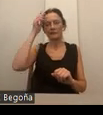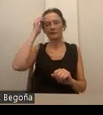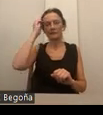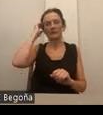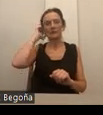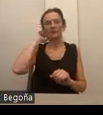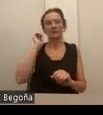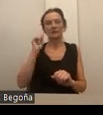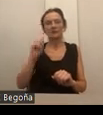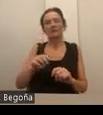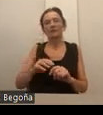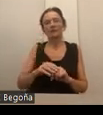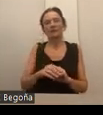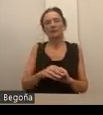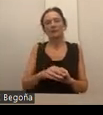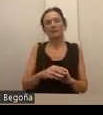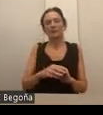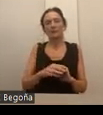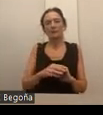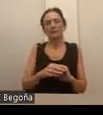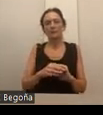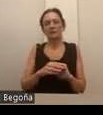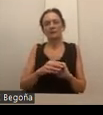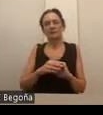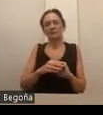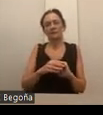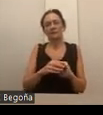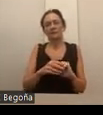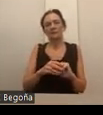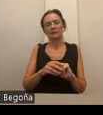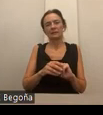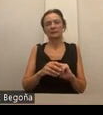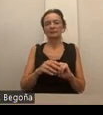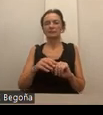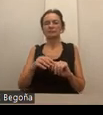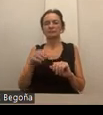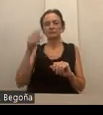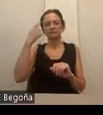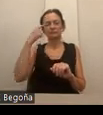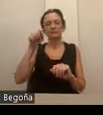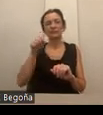hay otros temas en el que es evidente que la microbiota tiene un efecto